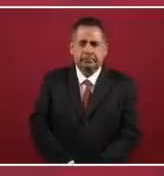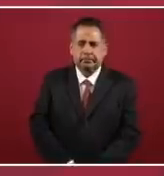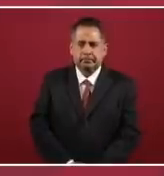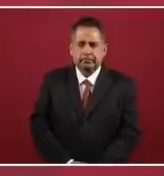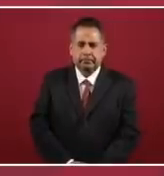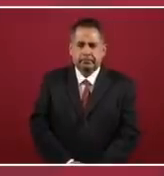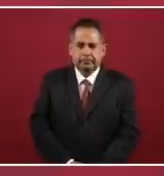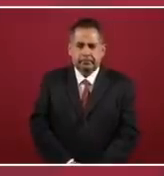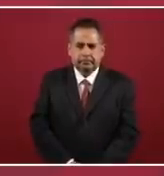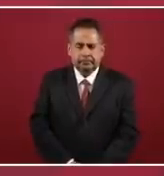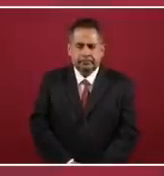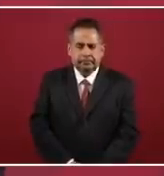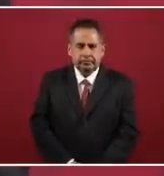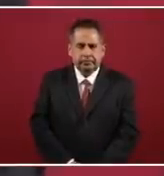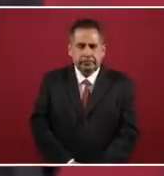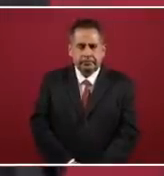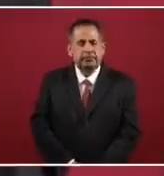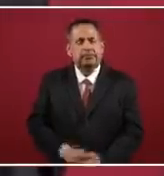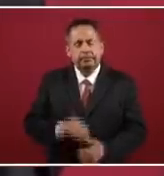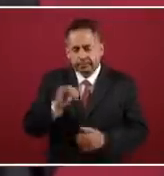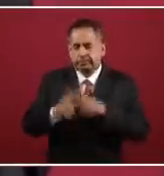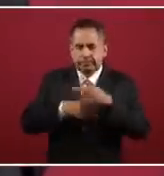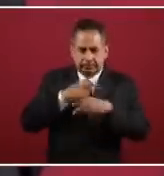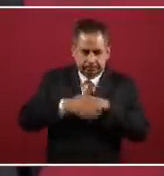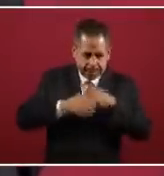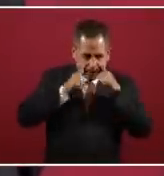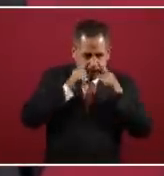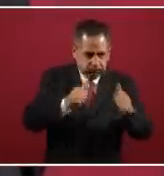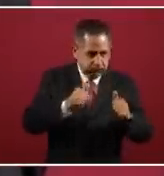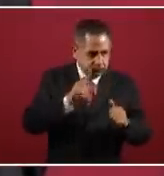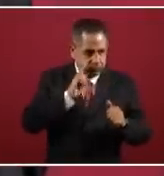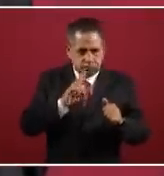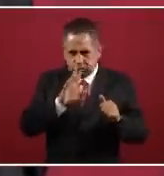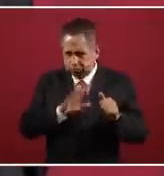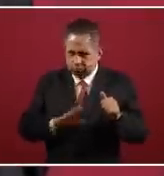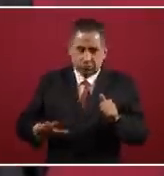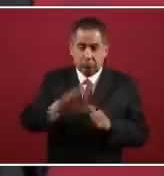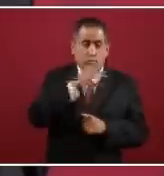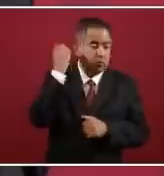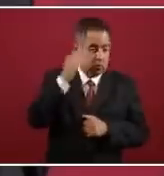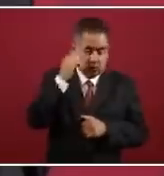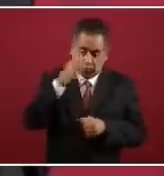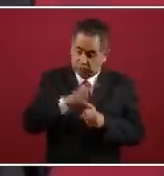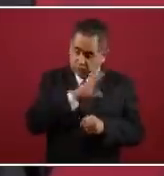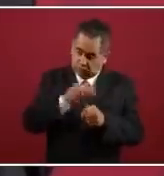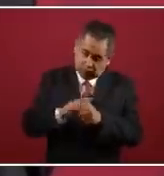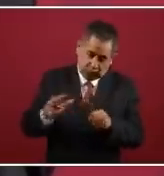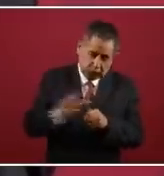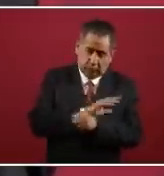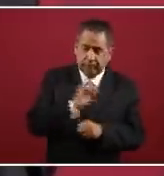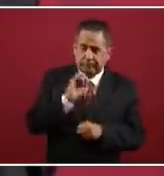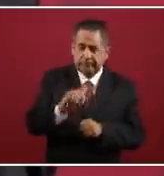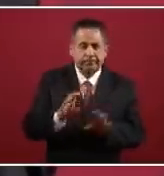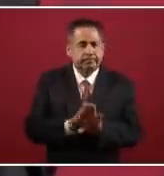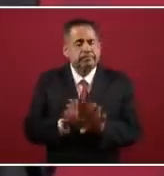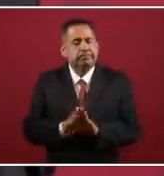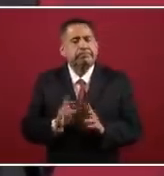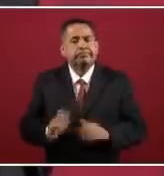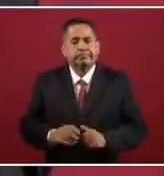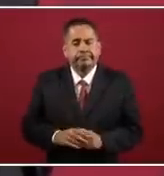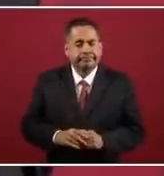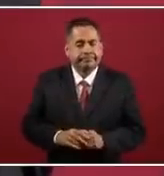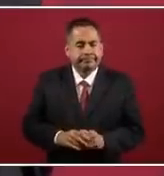pues estamos procurando atender todo Oaxaca. ¿En qué se va